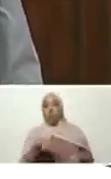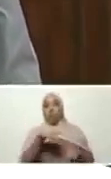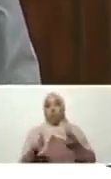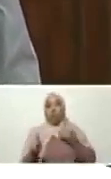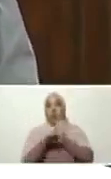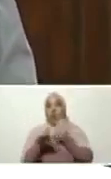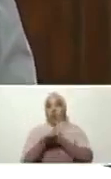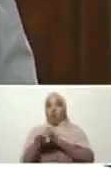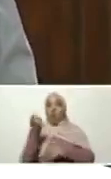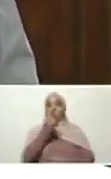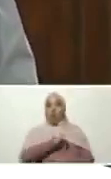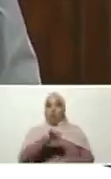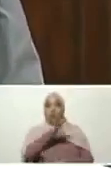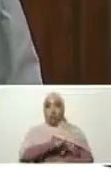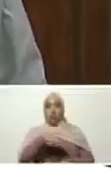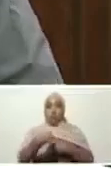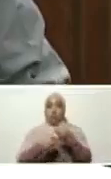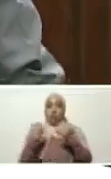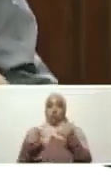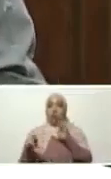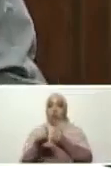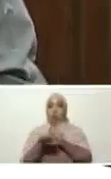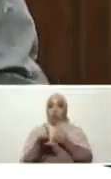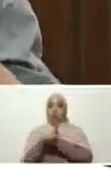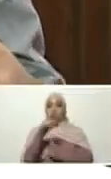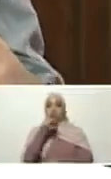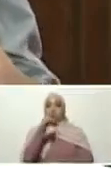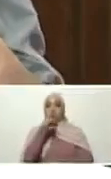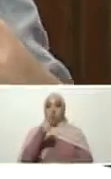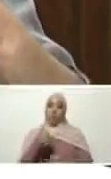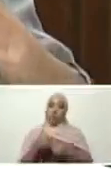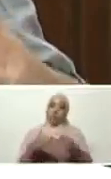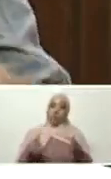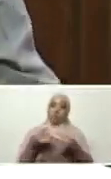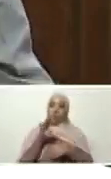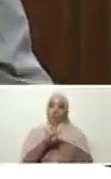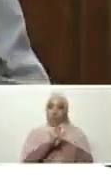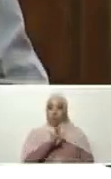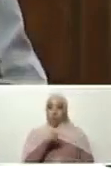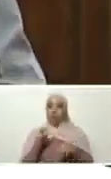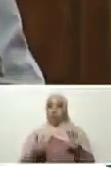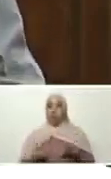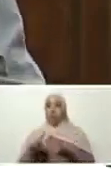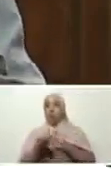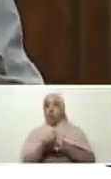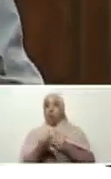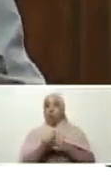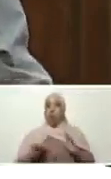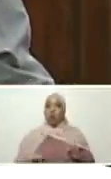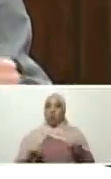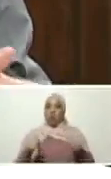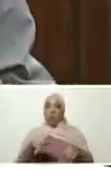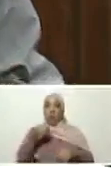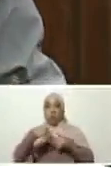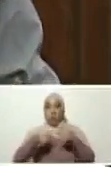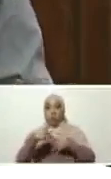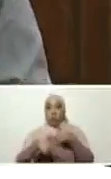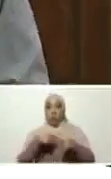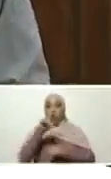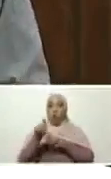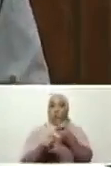de Contraloría Social y la ley de Contrataciones Pública. Con esas siete leyes podemos arrancar en el proceso de